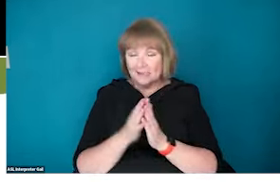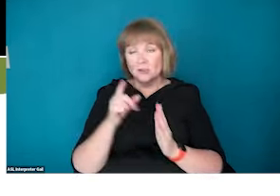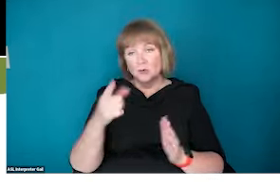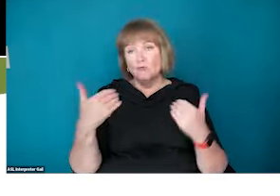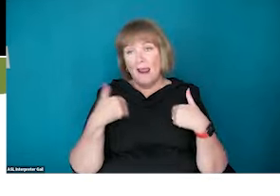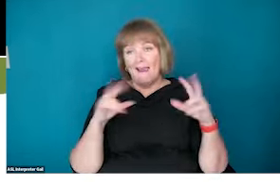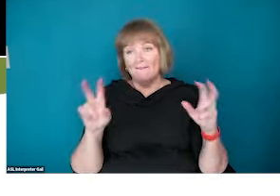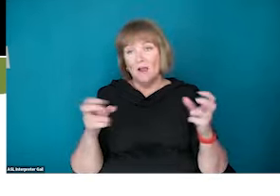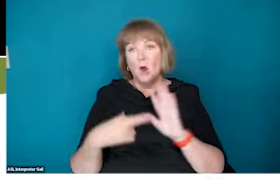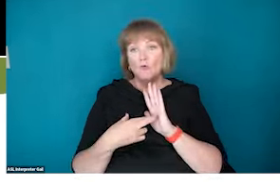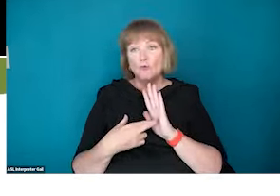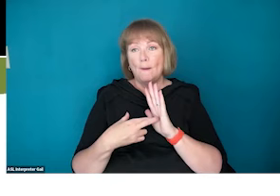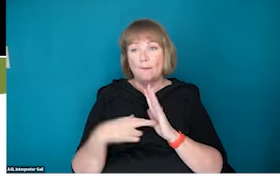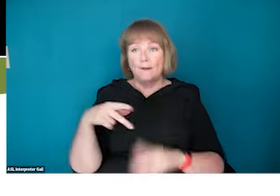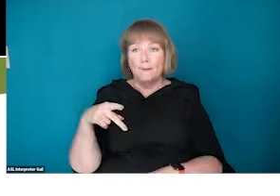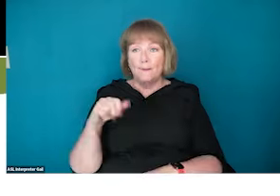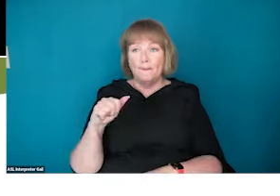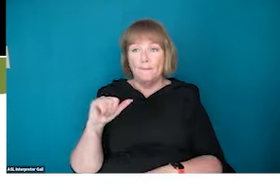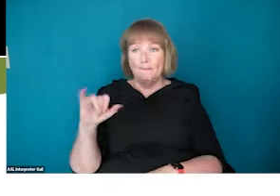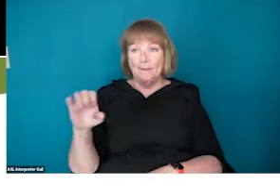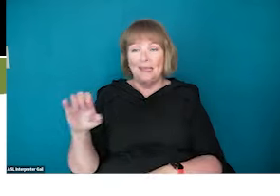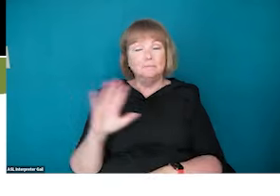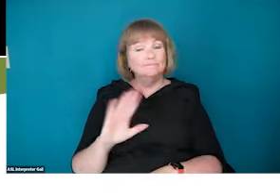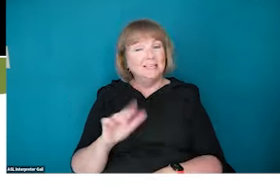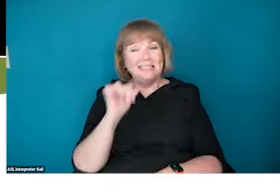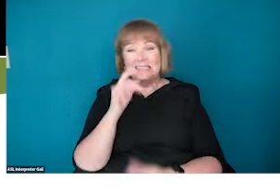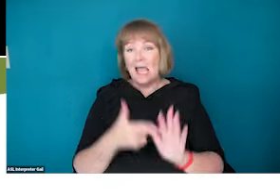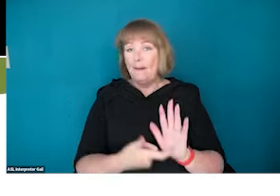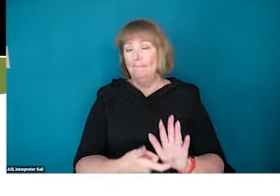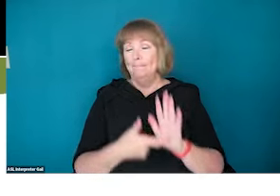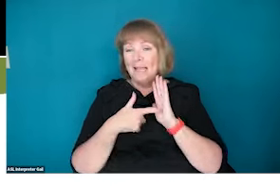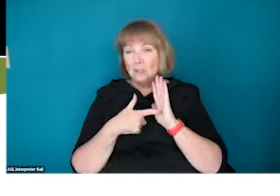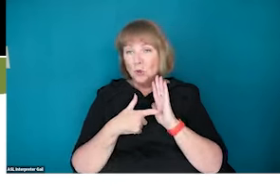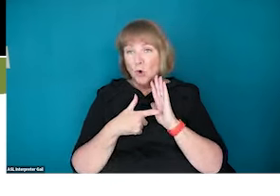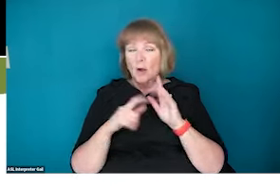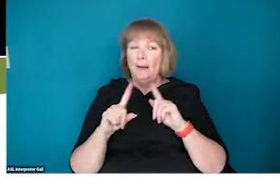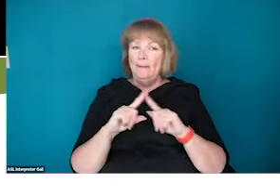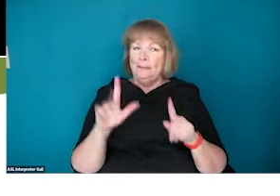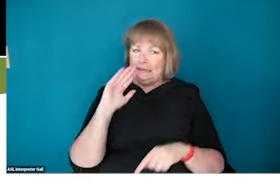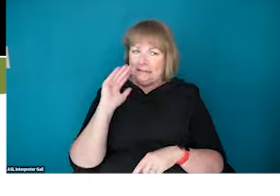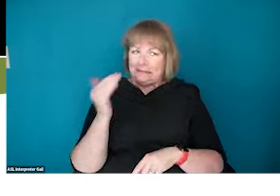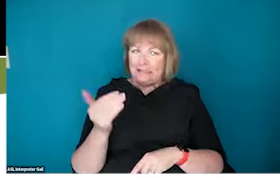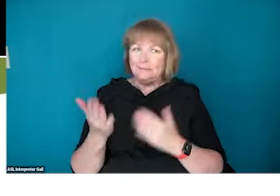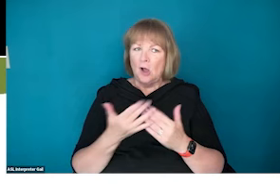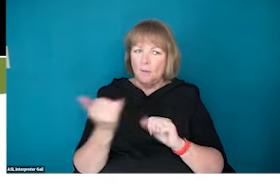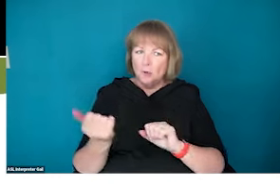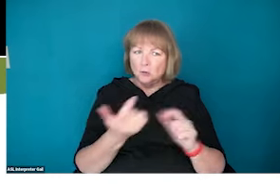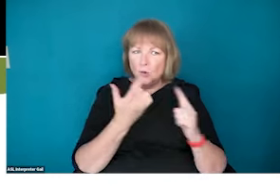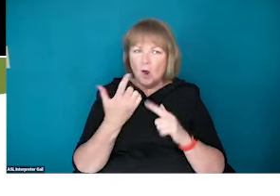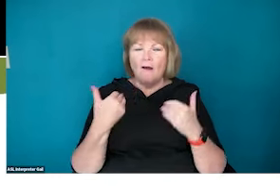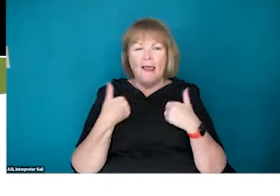de alguna forma. Jordan, ¿tú tienes uno representante pagador? Sí. Y cuando